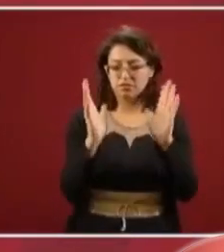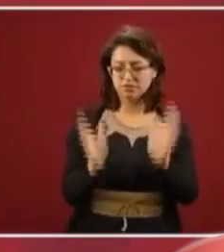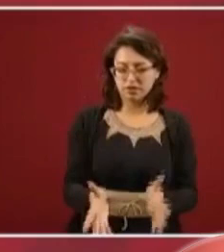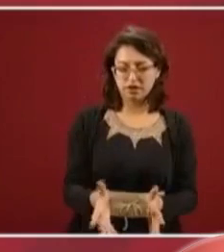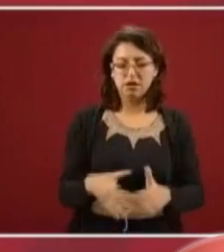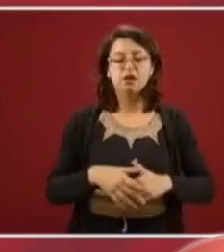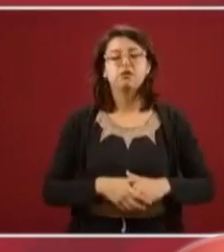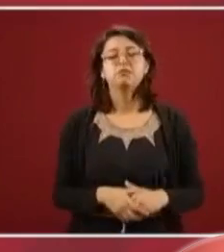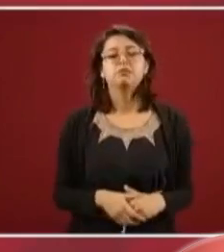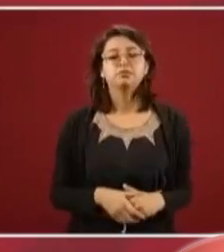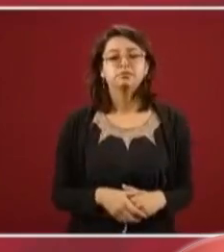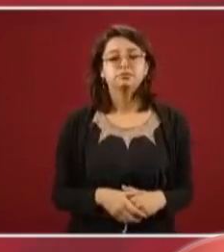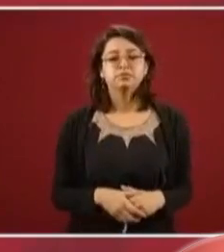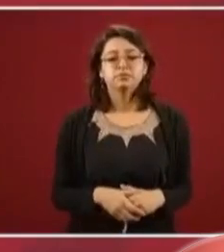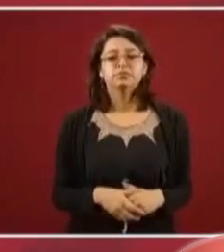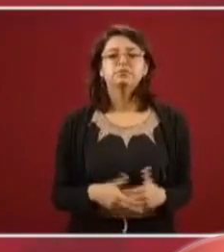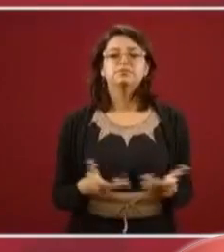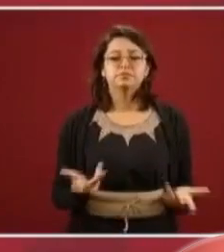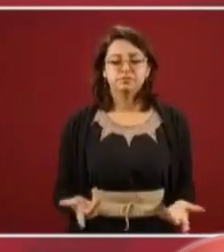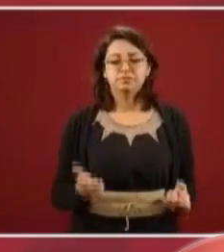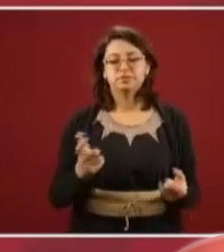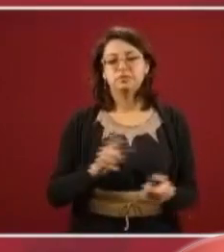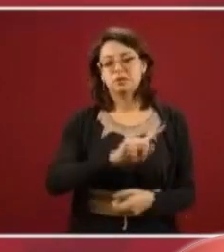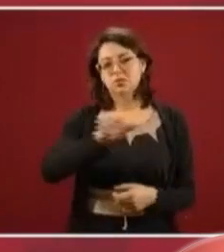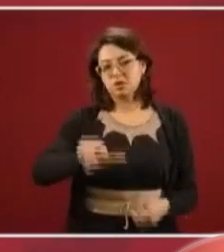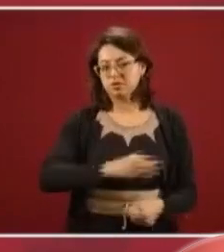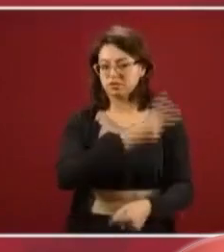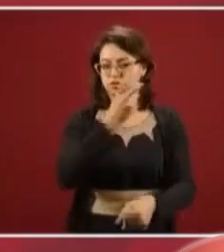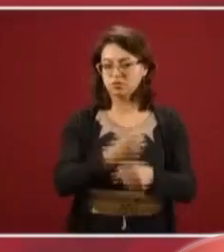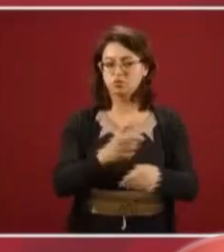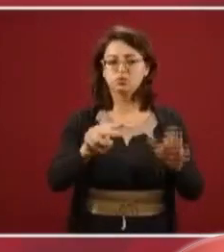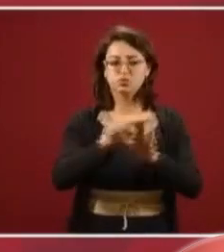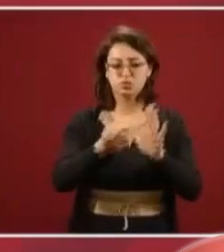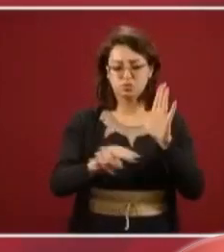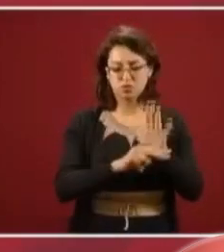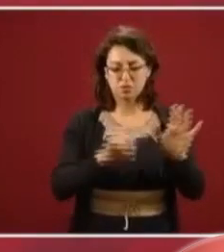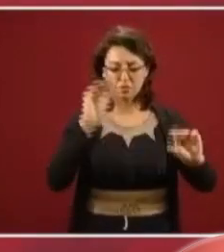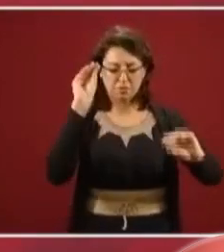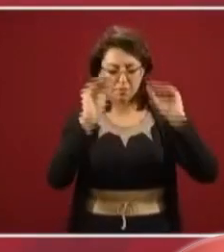trabajar en las normas. También